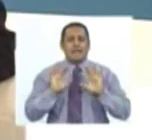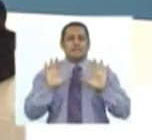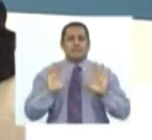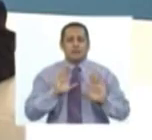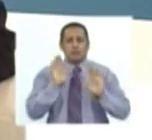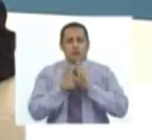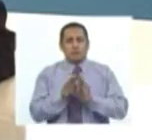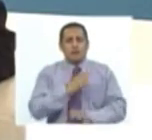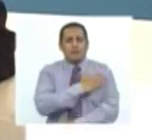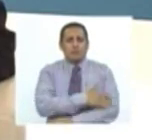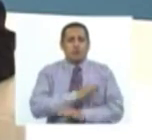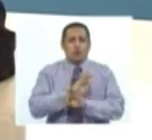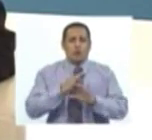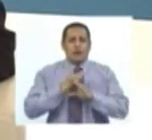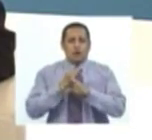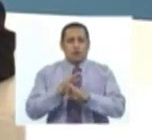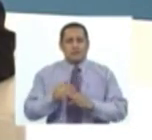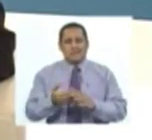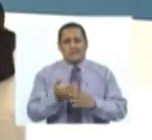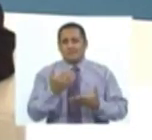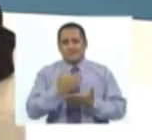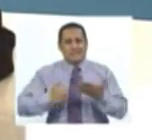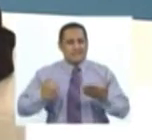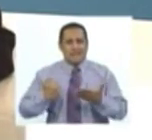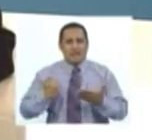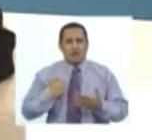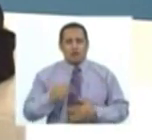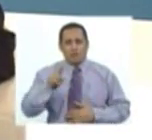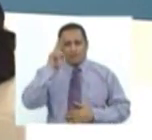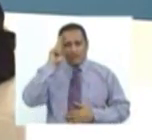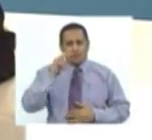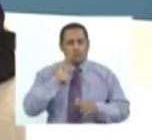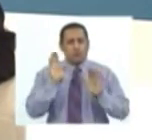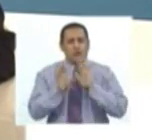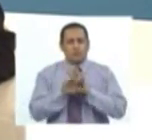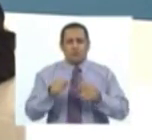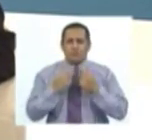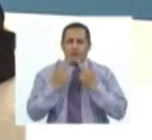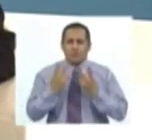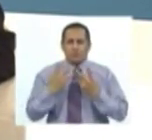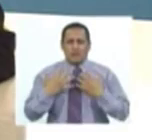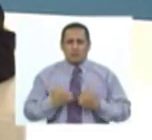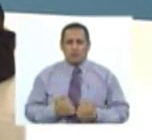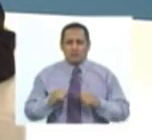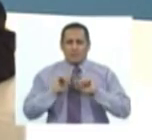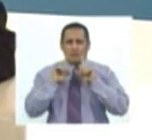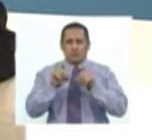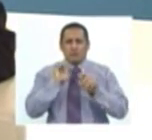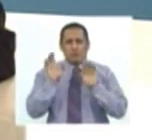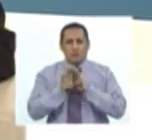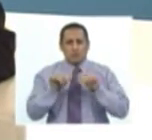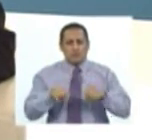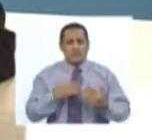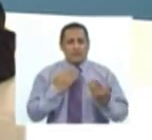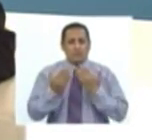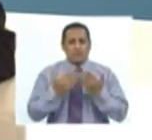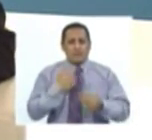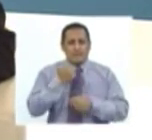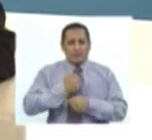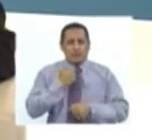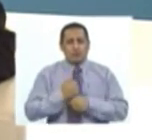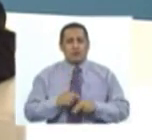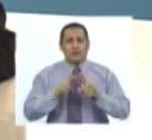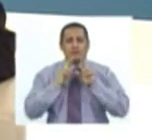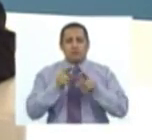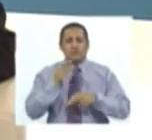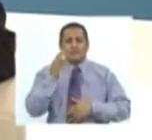favorable o en contra de este retiro de confianza. Vamos al caso, doctor Priori, de si esta forma de actuación